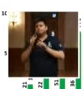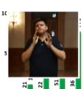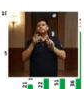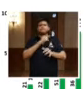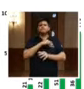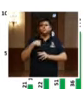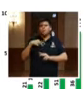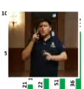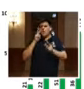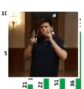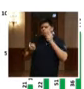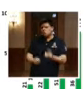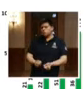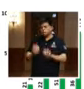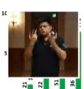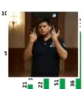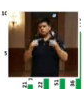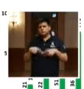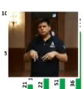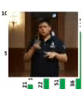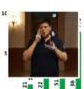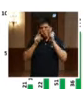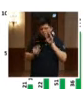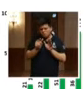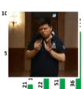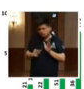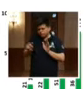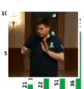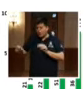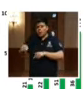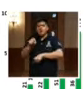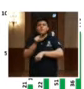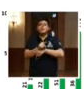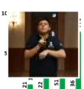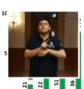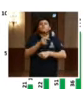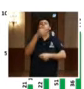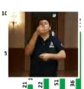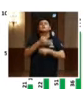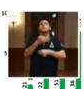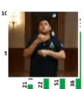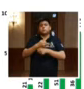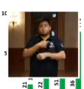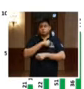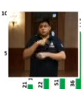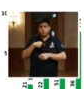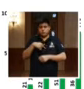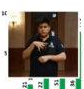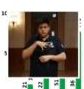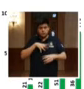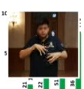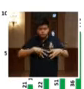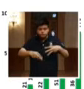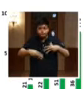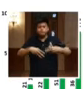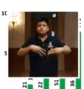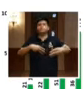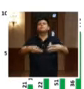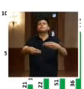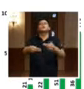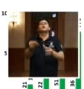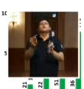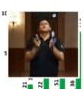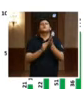tabla de la incidencia diaria. Y ahorita estamos con una transmisión que aún